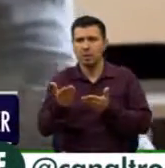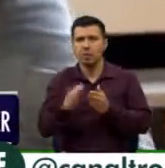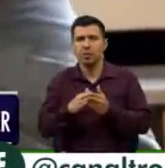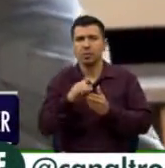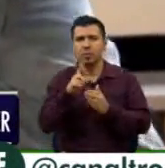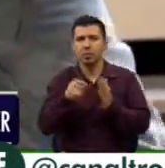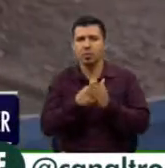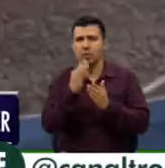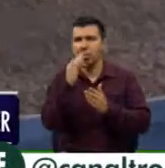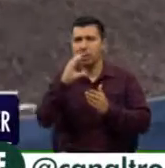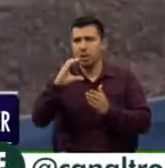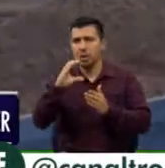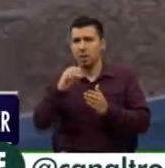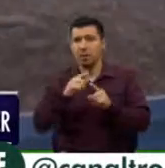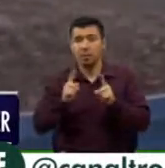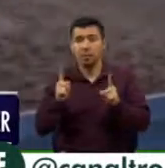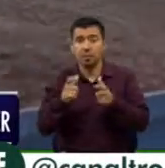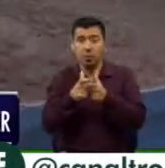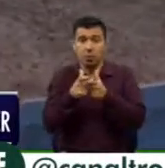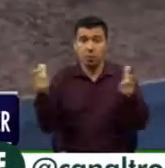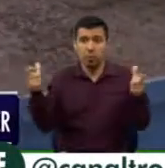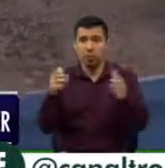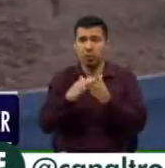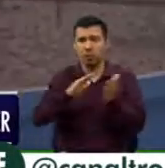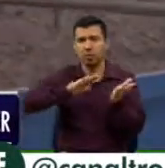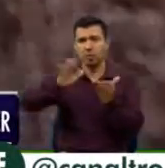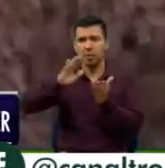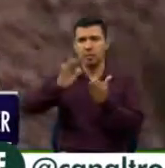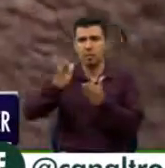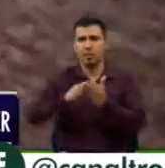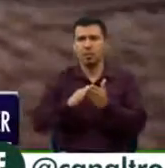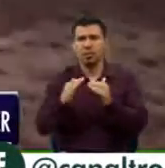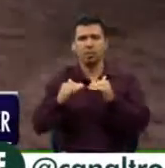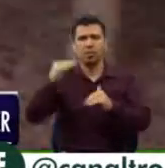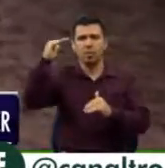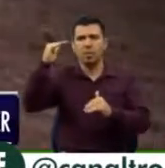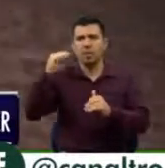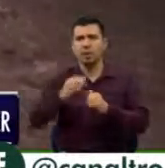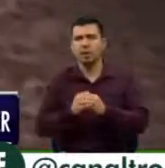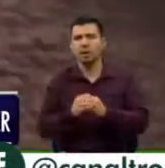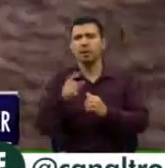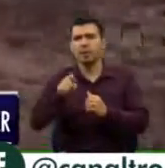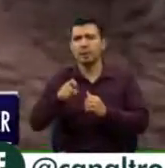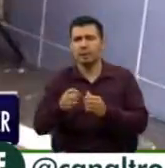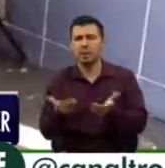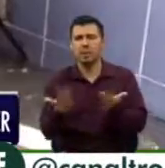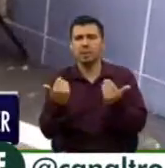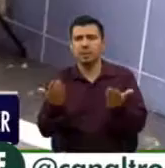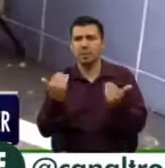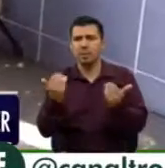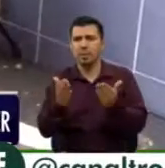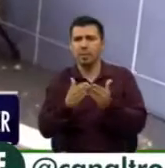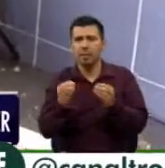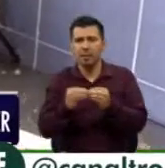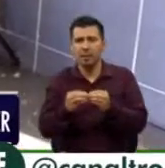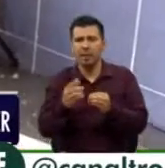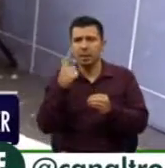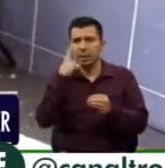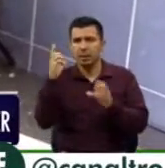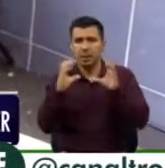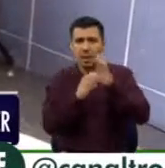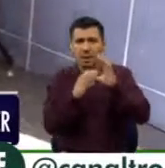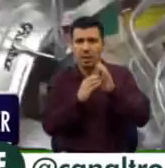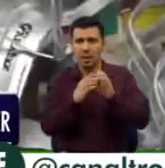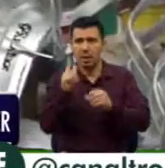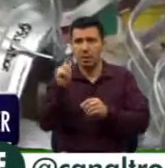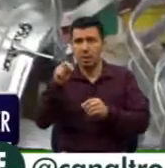las TIC. Sin embargo, el volumen de importaciones superan las exportaciones. Por eso el llamado y el incentivo de la Cámara de